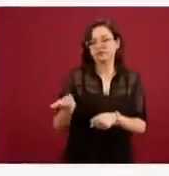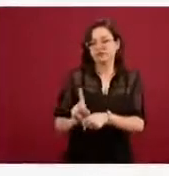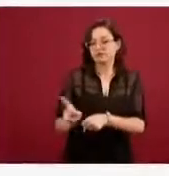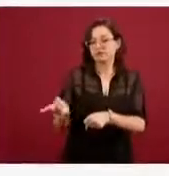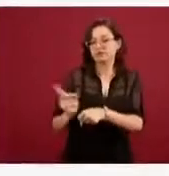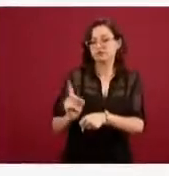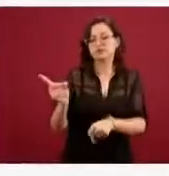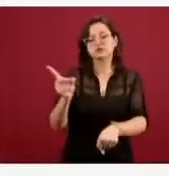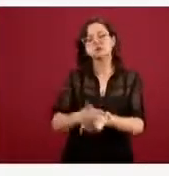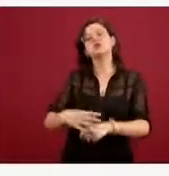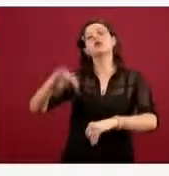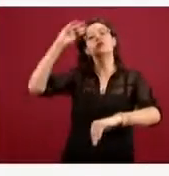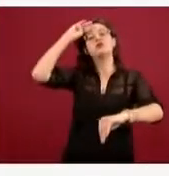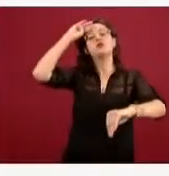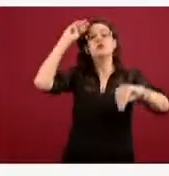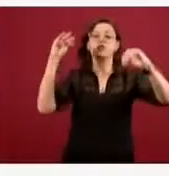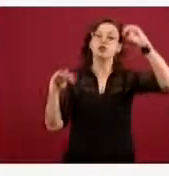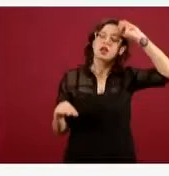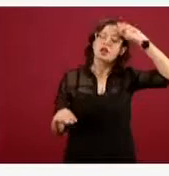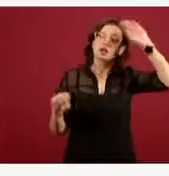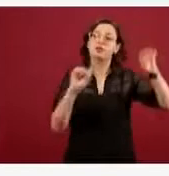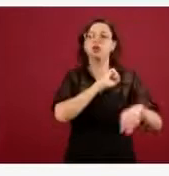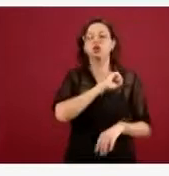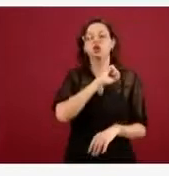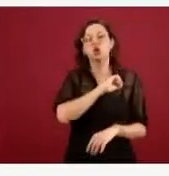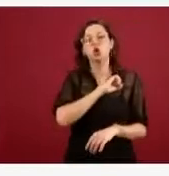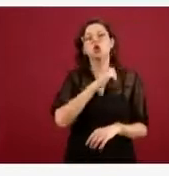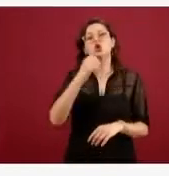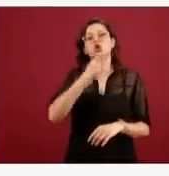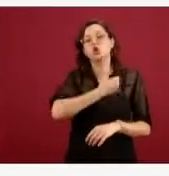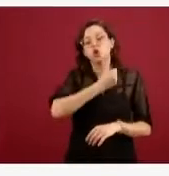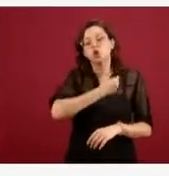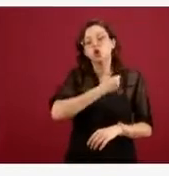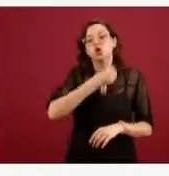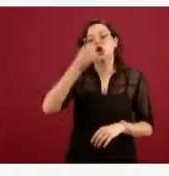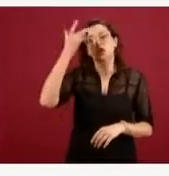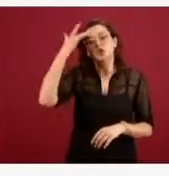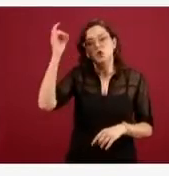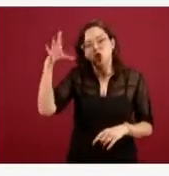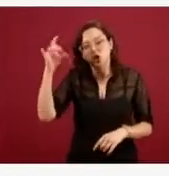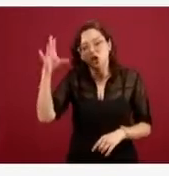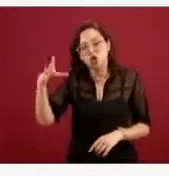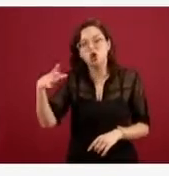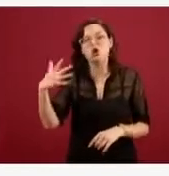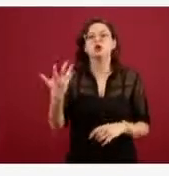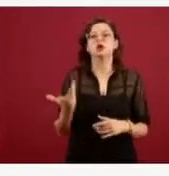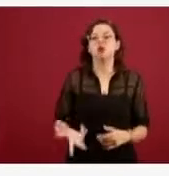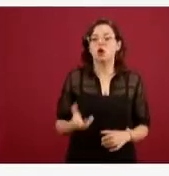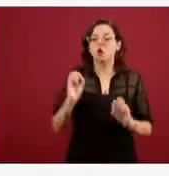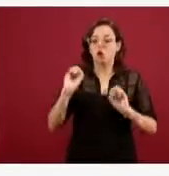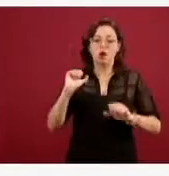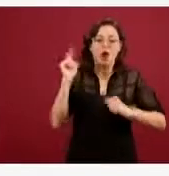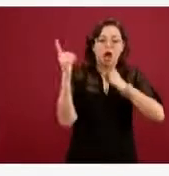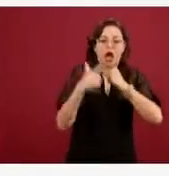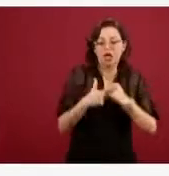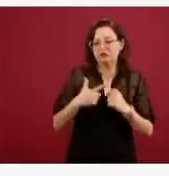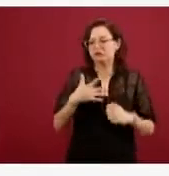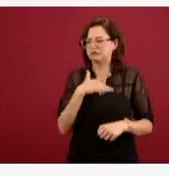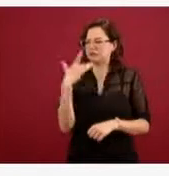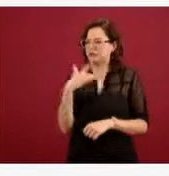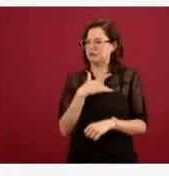sea la fiebre, ya sea la tos, el dolor de cabeza, es la combinación de una de estas dos, y además la presencia de algún signo o